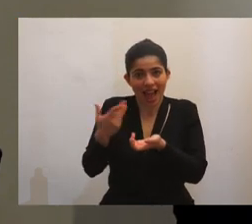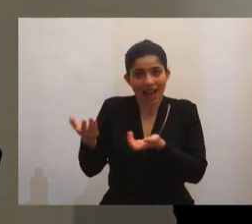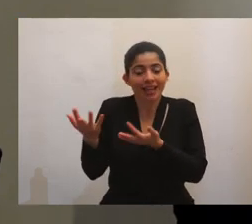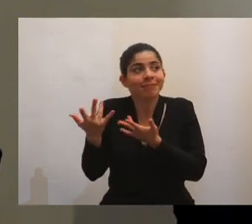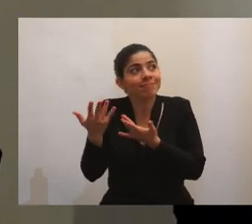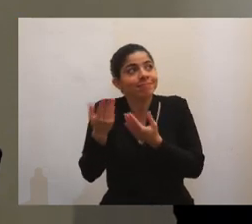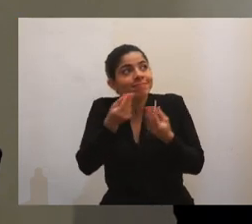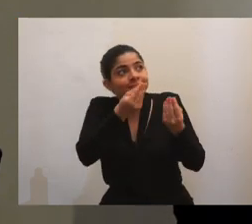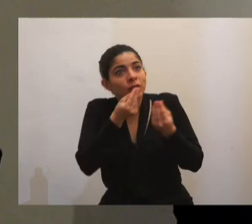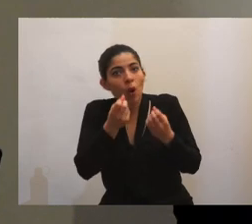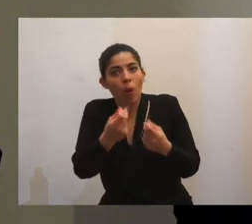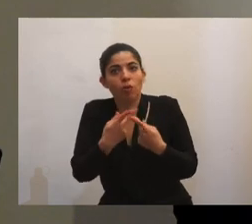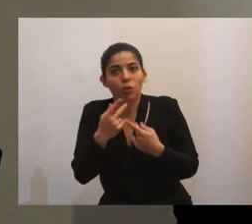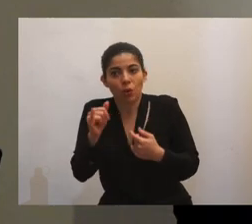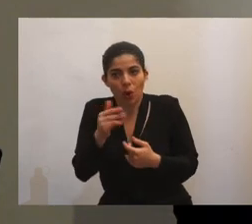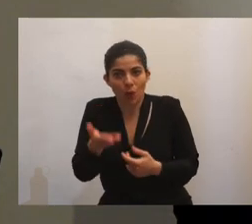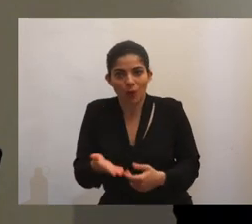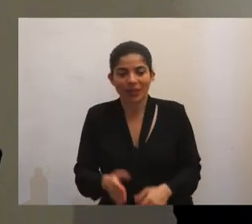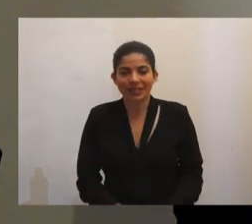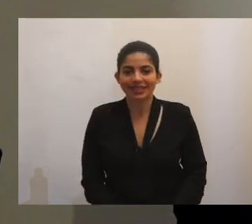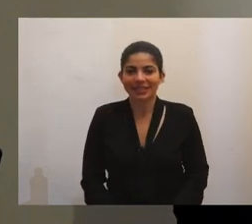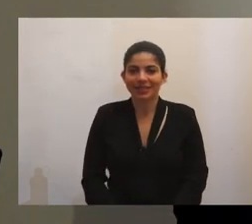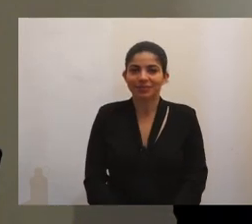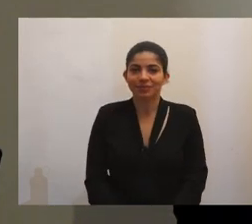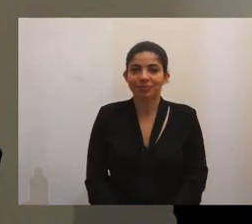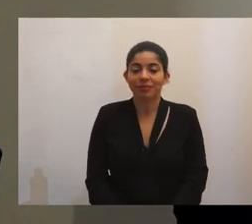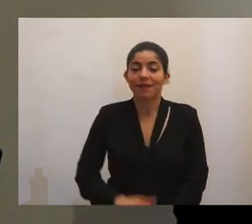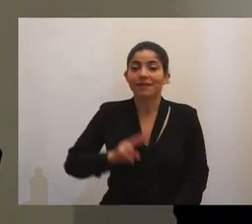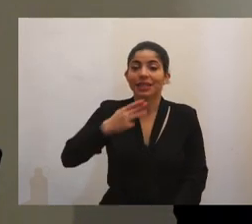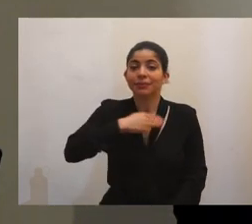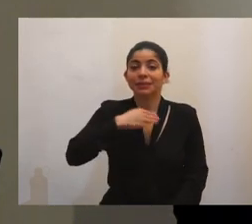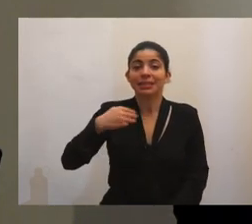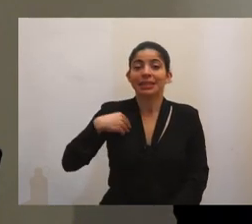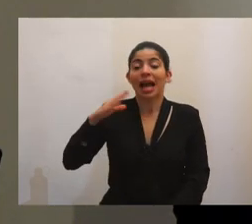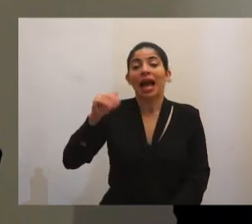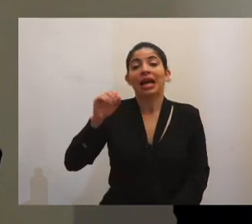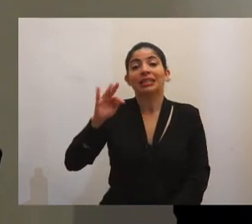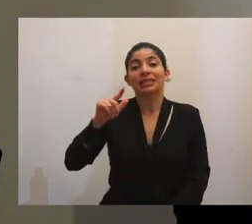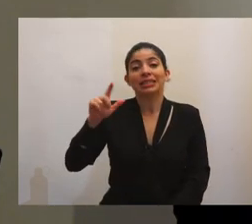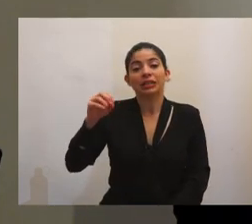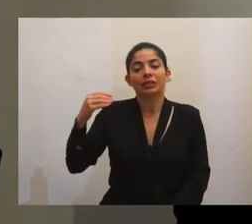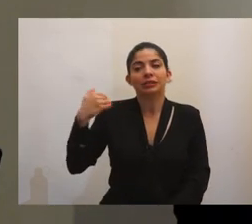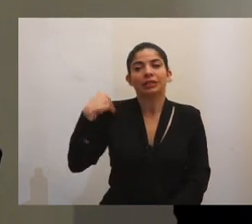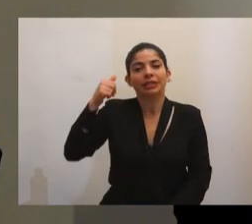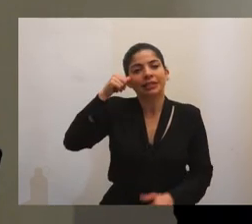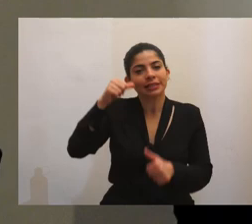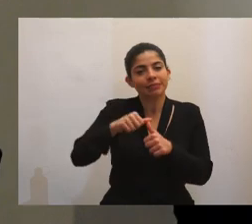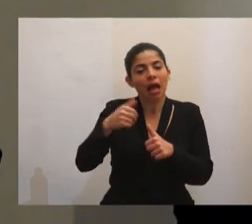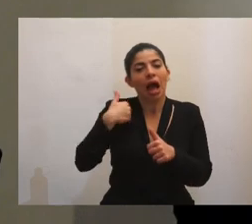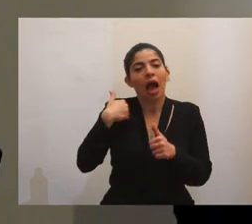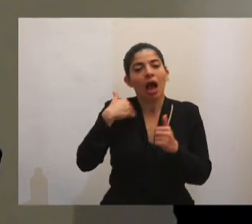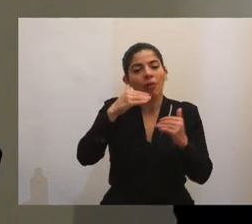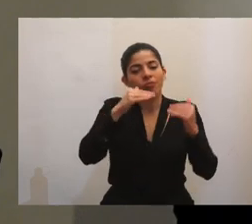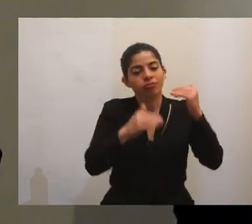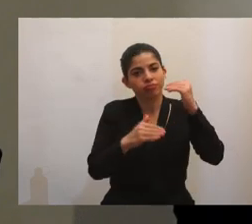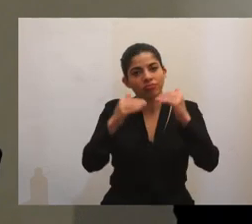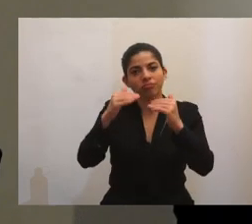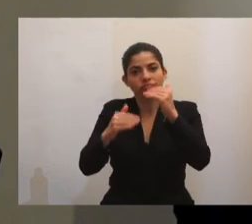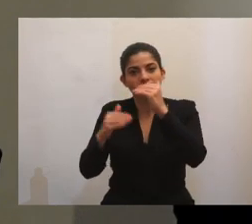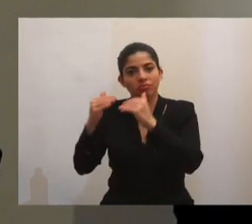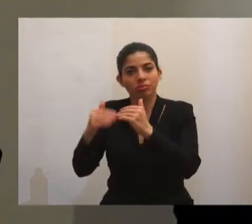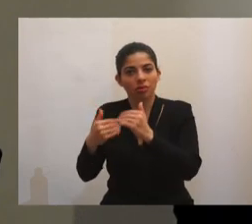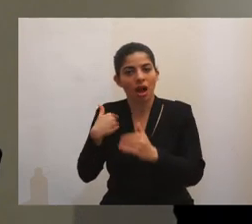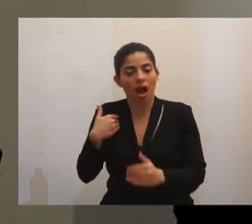esperando oportunidades como esta. La viceministra Castillo nos recordó las brechas de desigualdad que tenemos